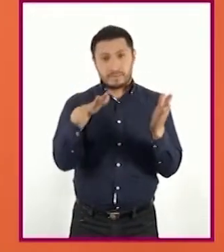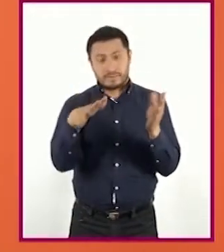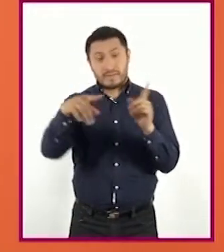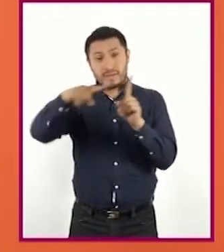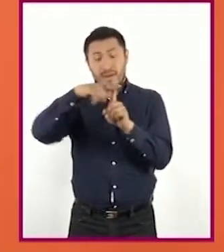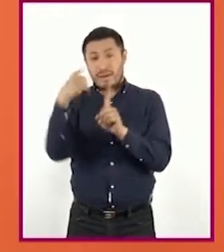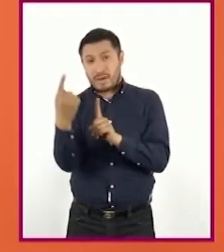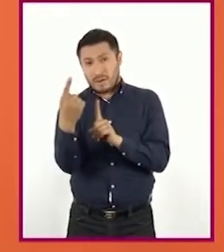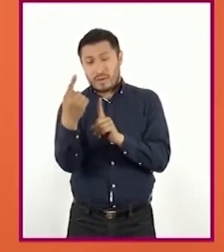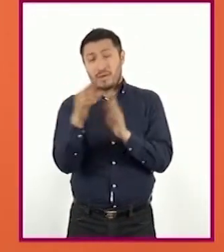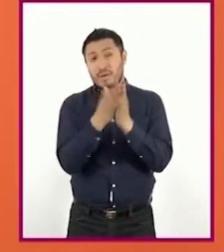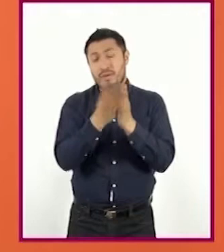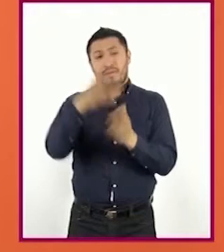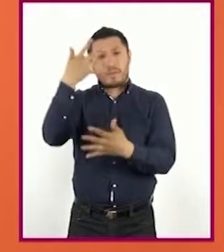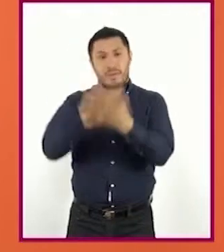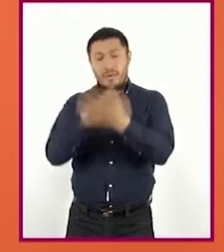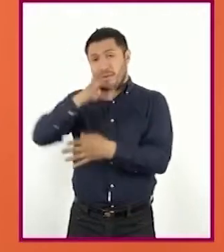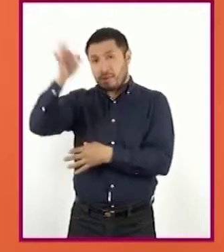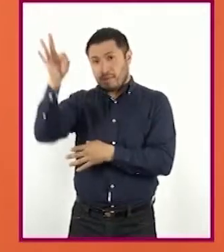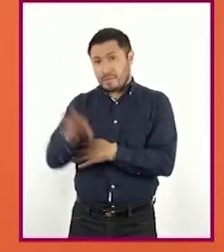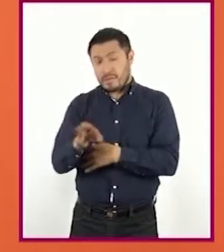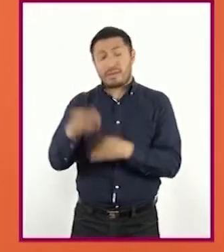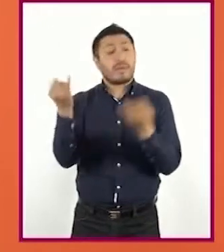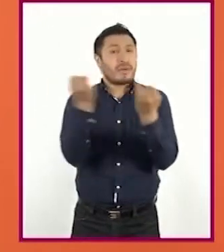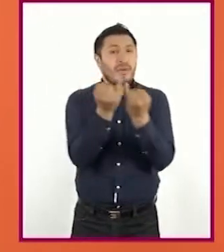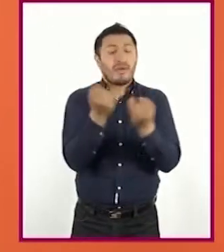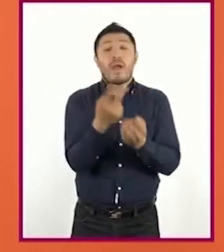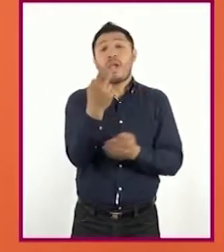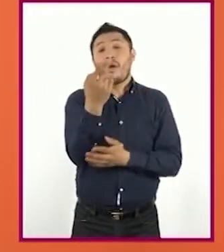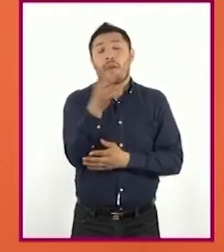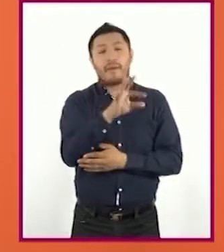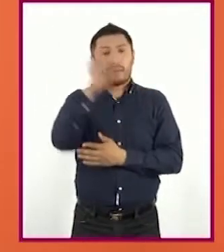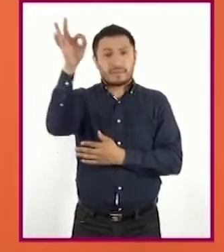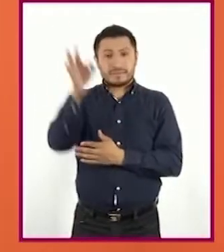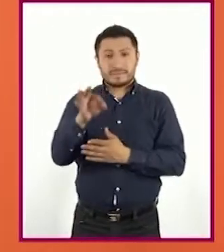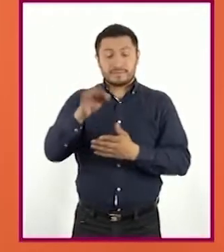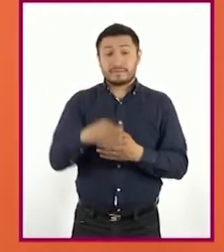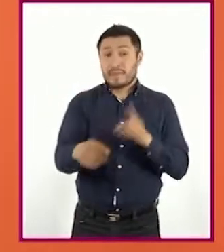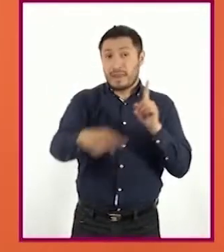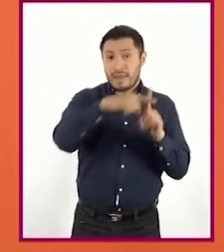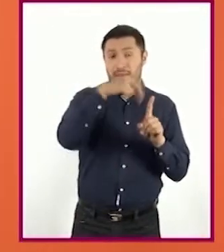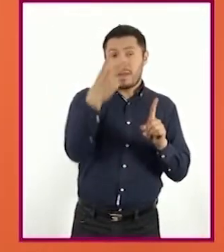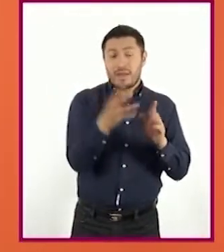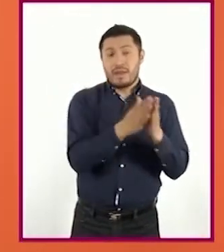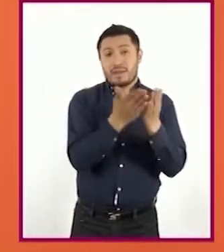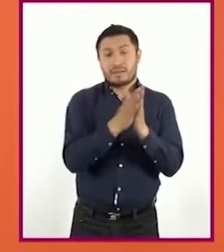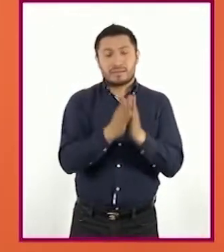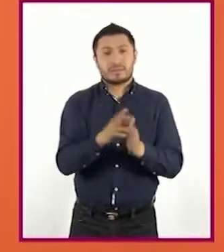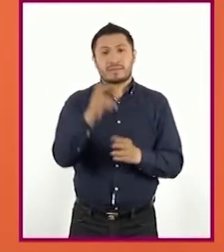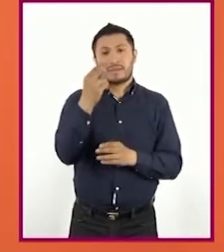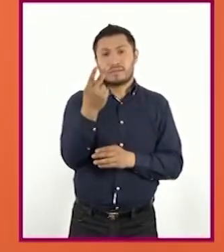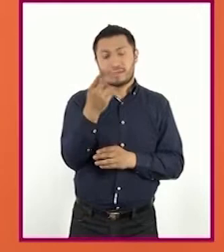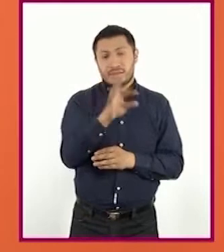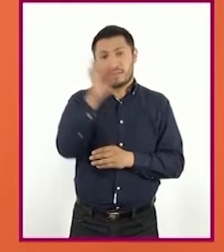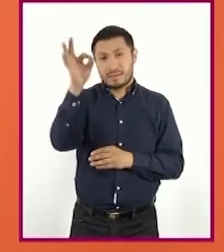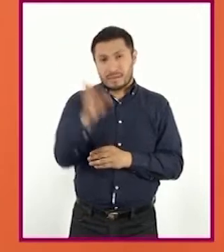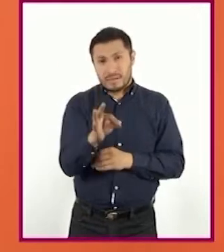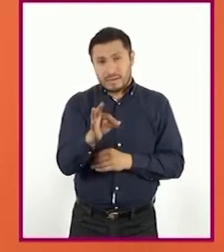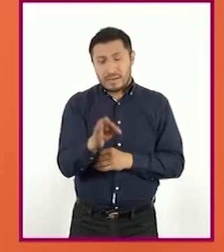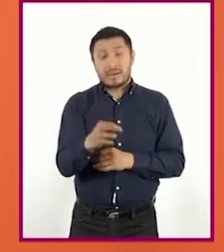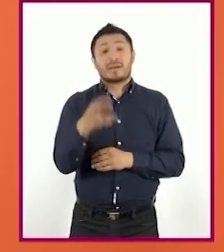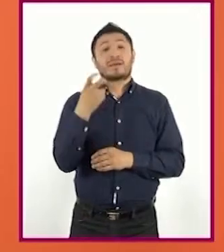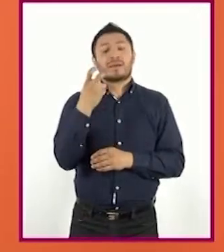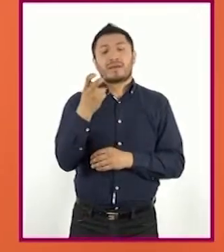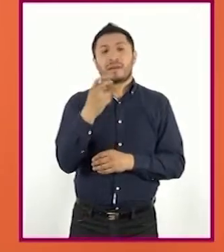más un libro, 15%, lo cual da 25%, más 2 libros, 25%,